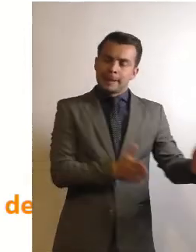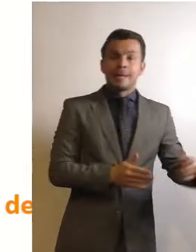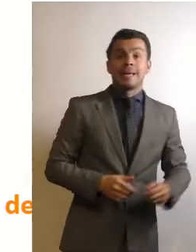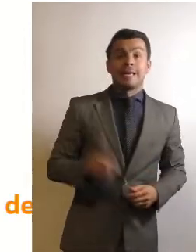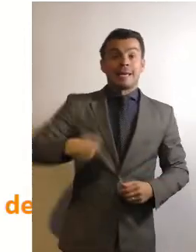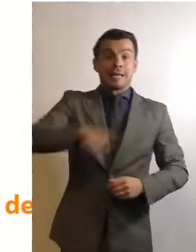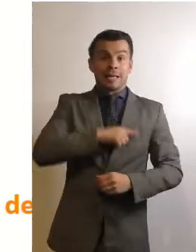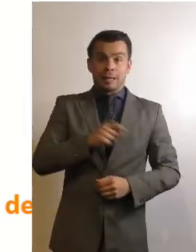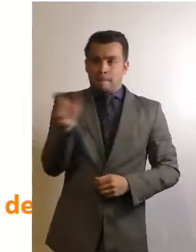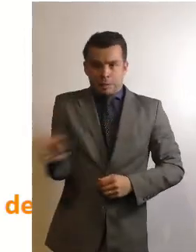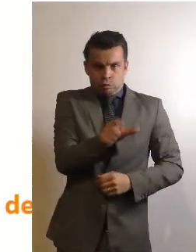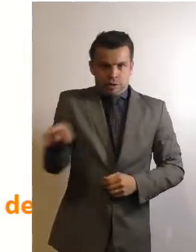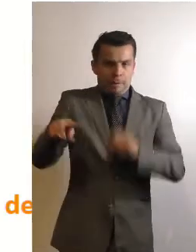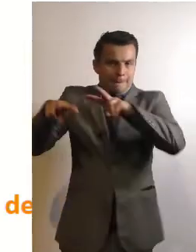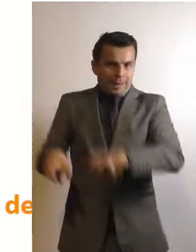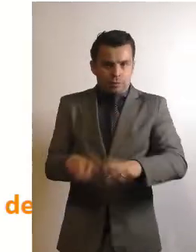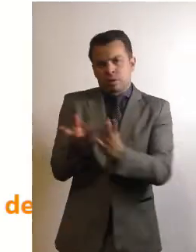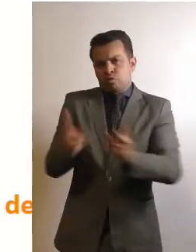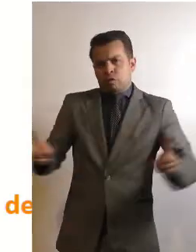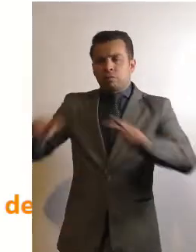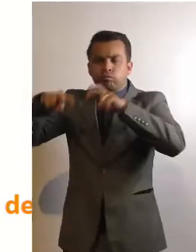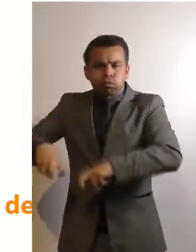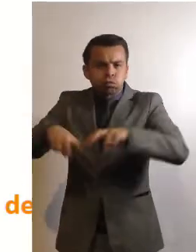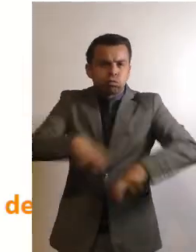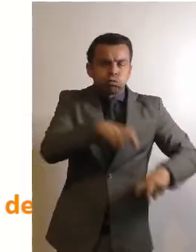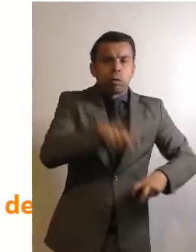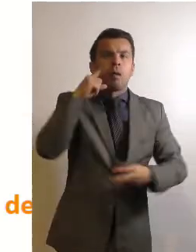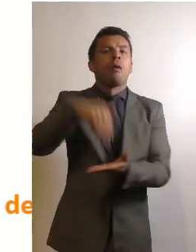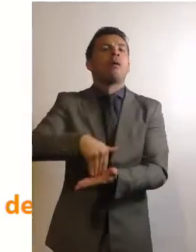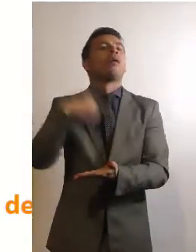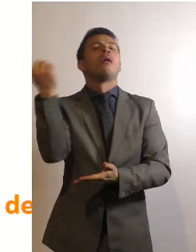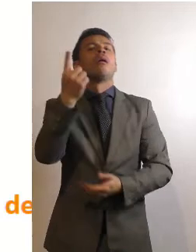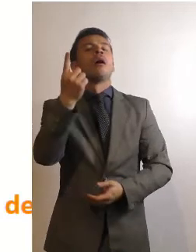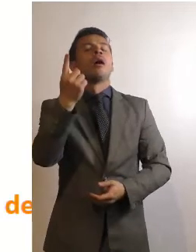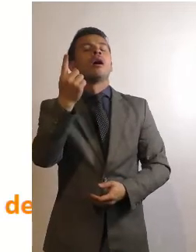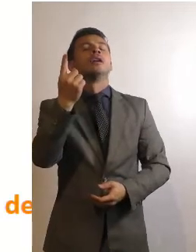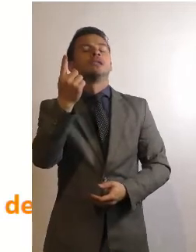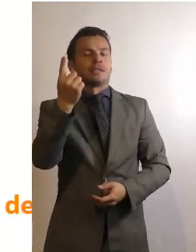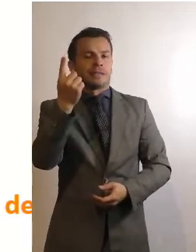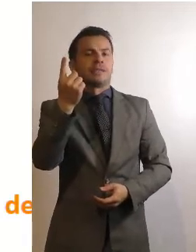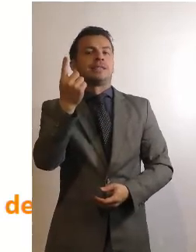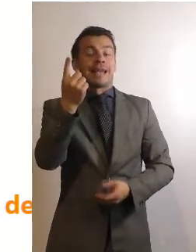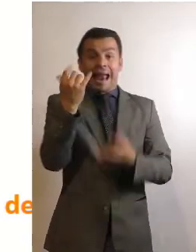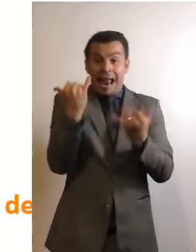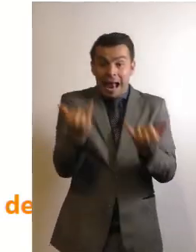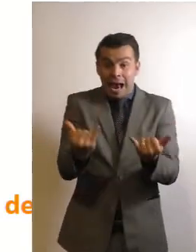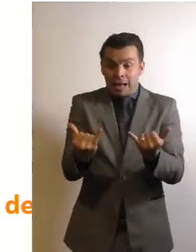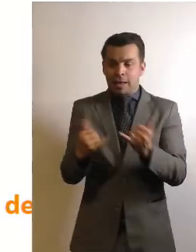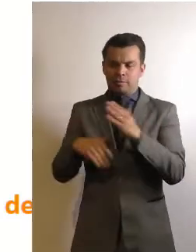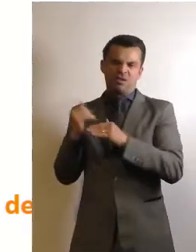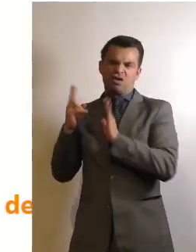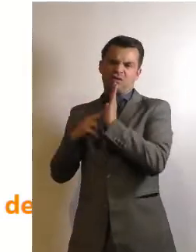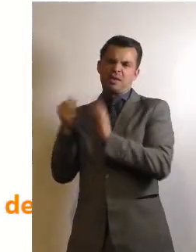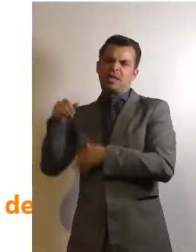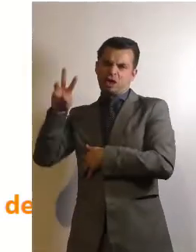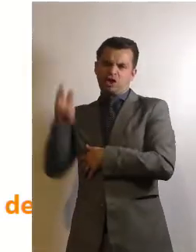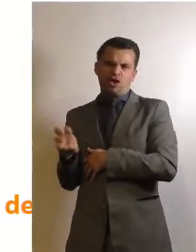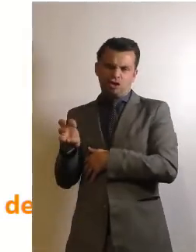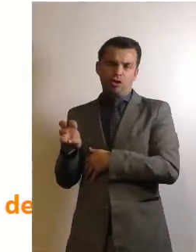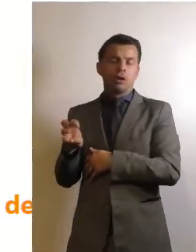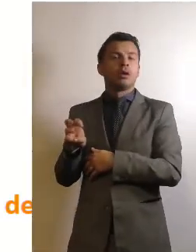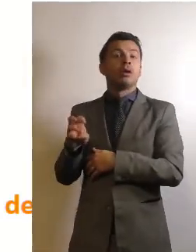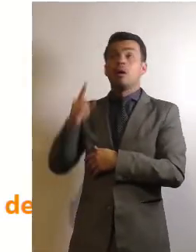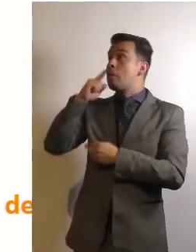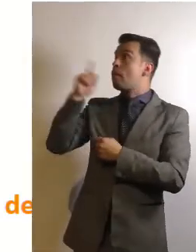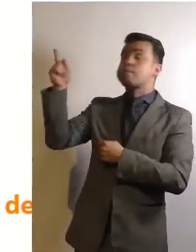nuestros investigadores, de acuerdo con, todavía estamos con la clasificación del 2018,